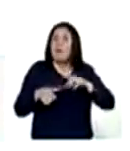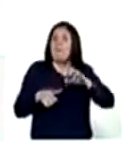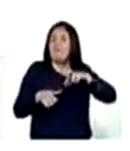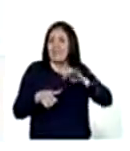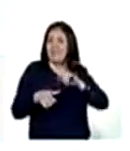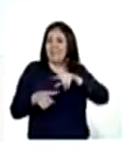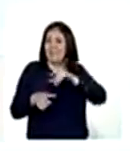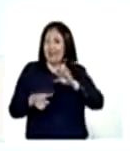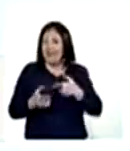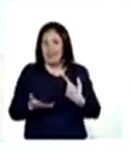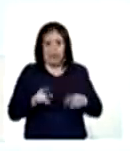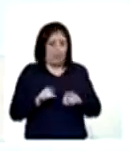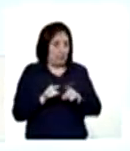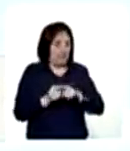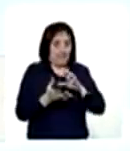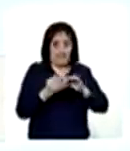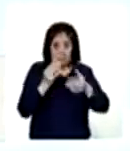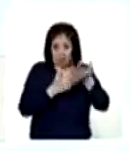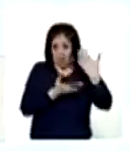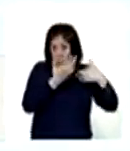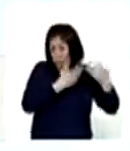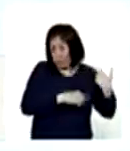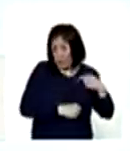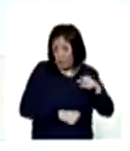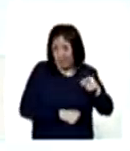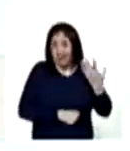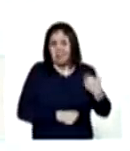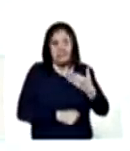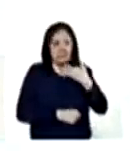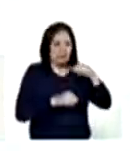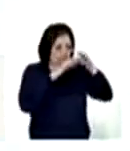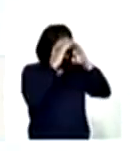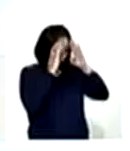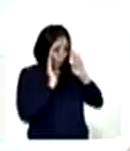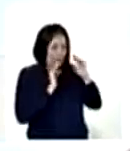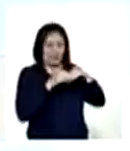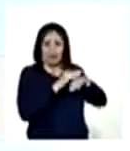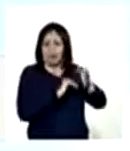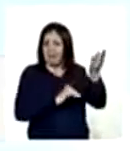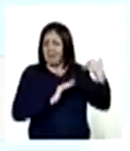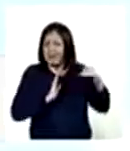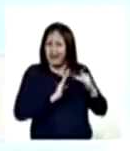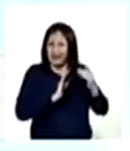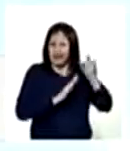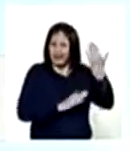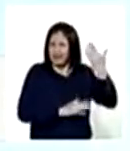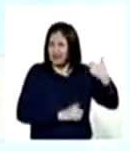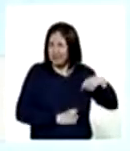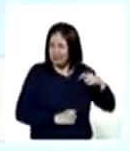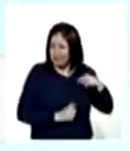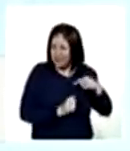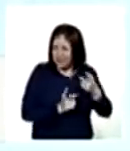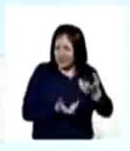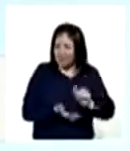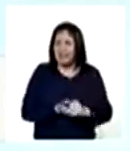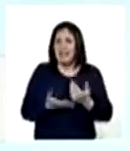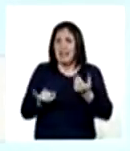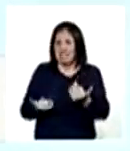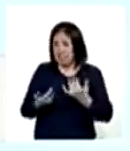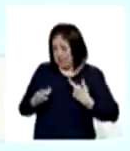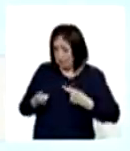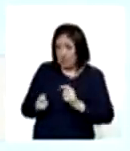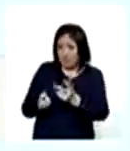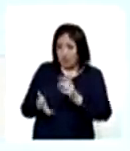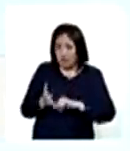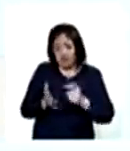contábamos también un poquito de la historia. Sí, es un postre, ¿no?, que lo hacían las monjas en los conventos en la época de la colonia. Y estamos aquí tratando lo